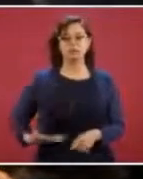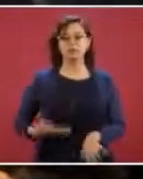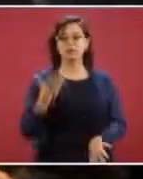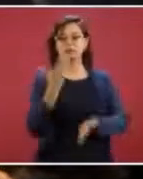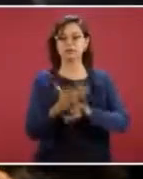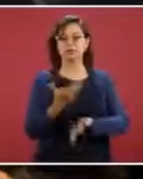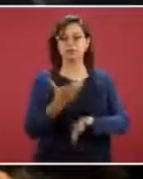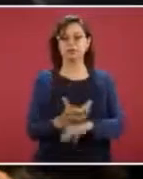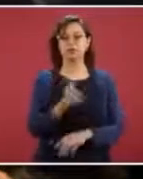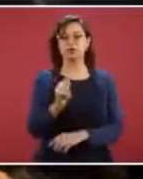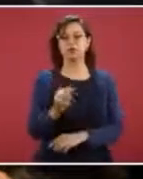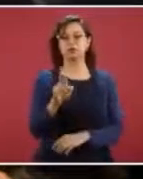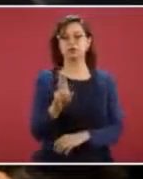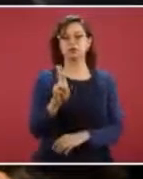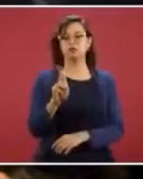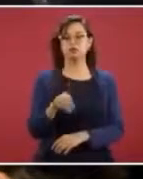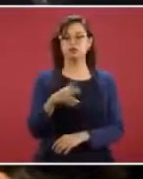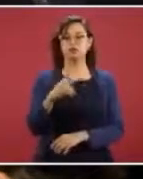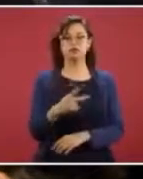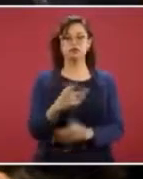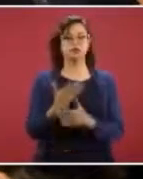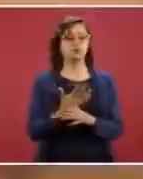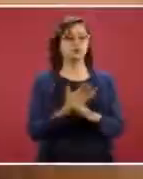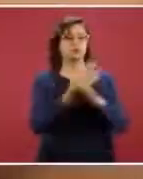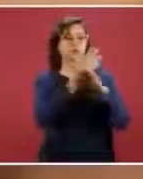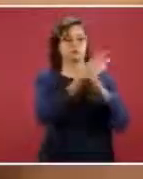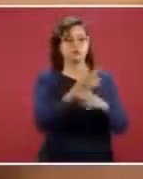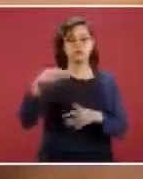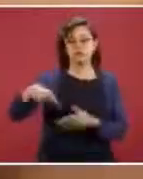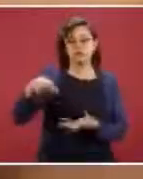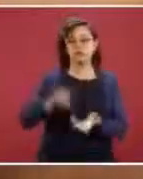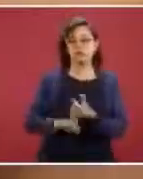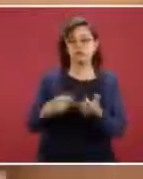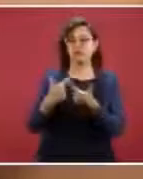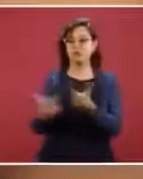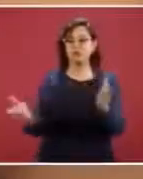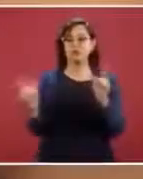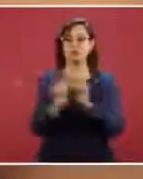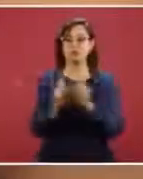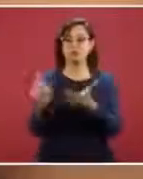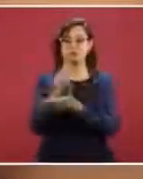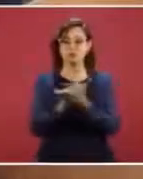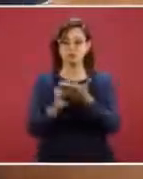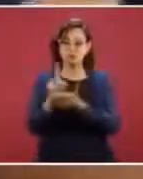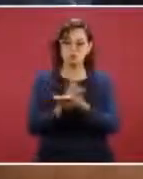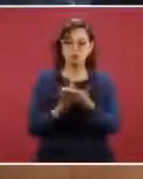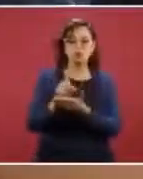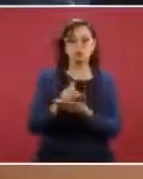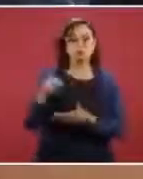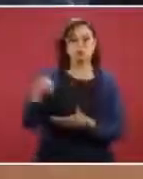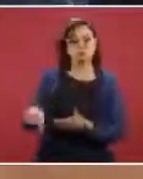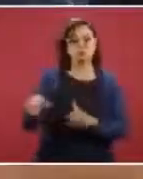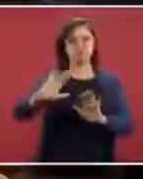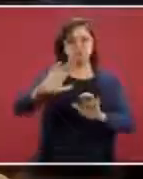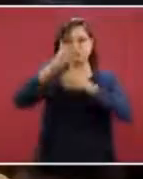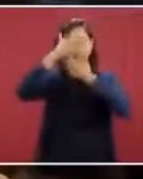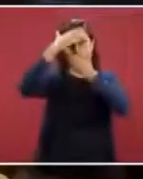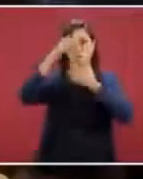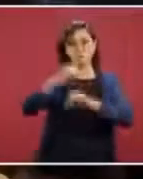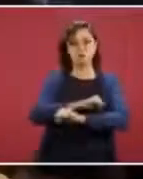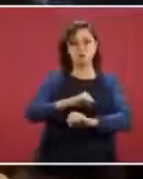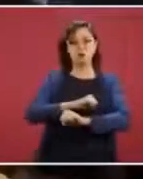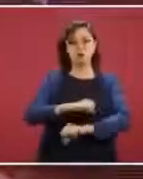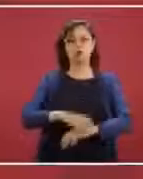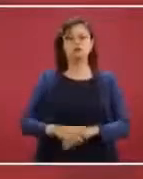Unidos, Donald Trump, sobre declarar a los narcotraficantes mexicanos terroristas. Bueno, sobre estas